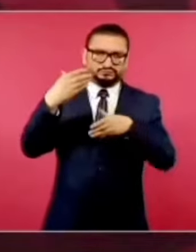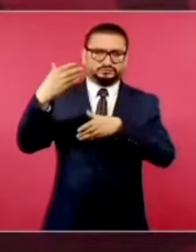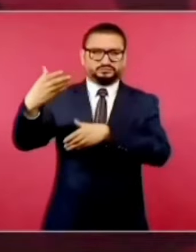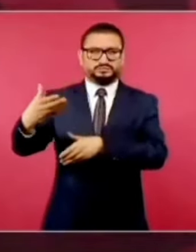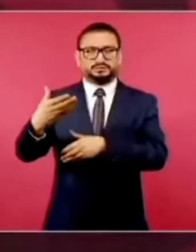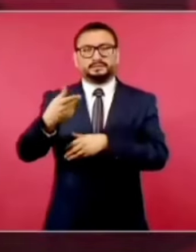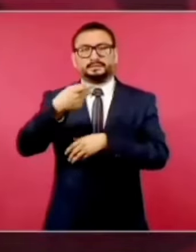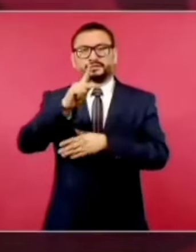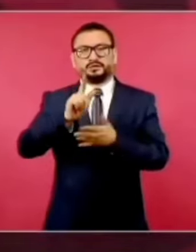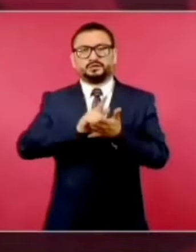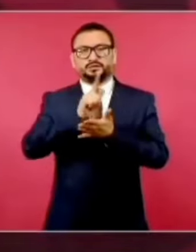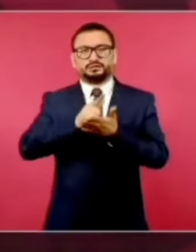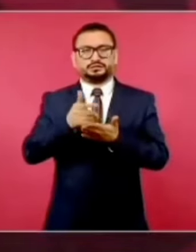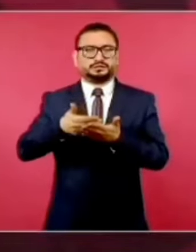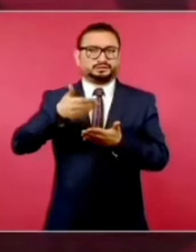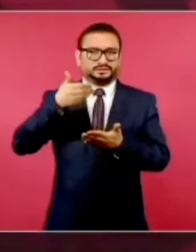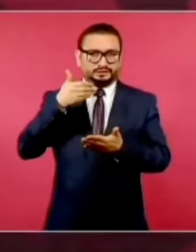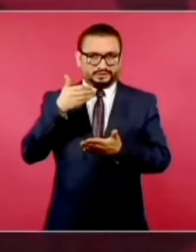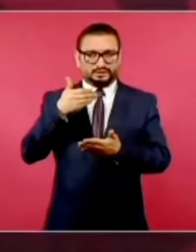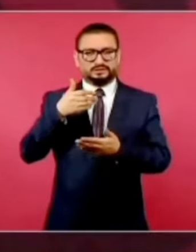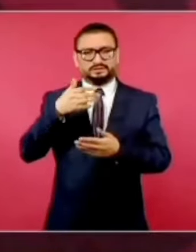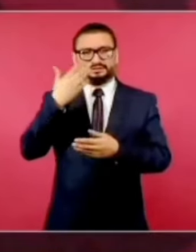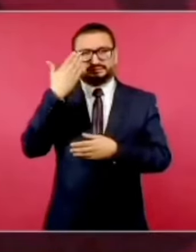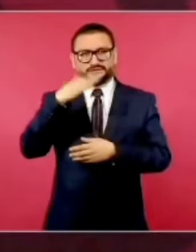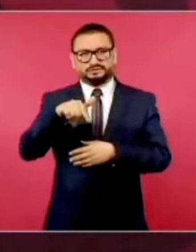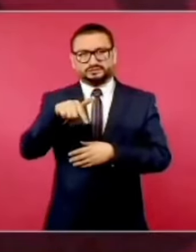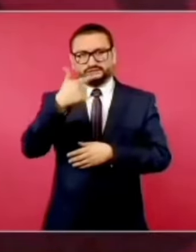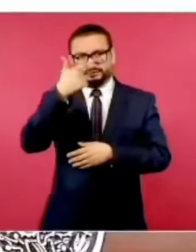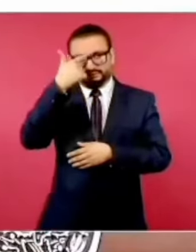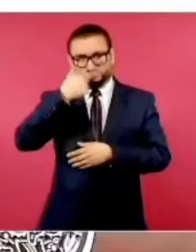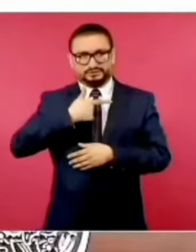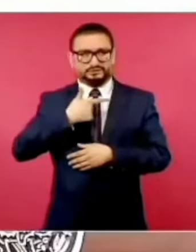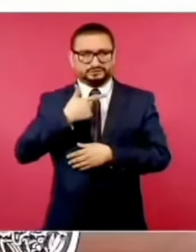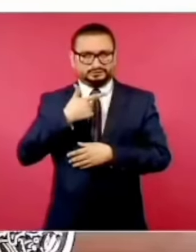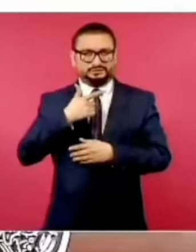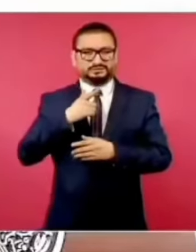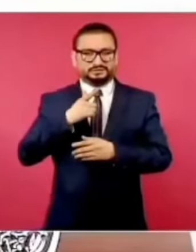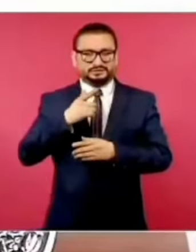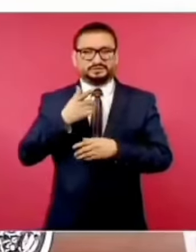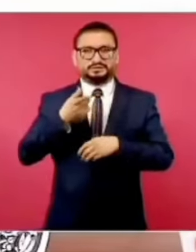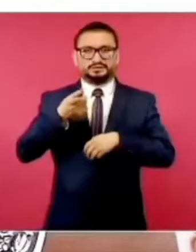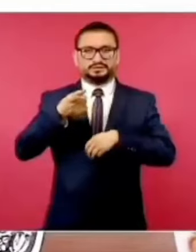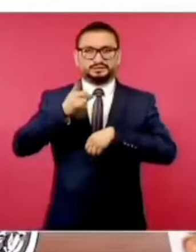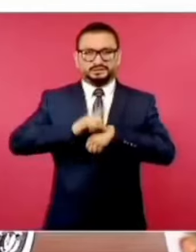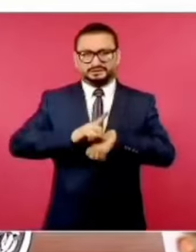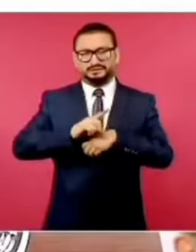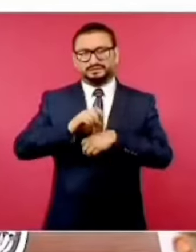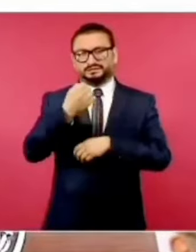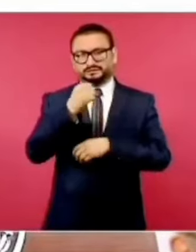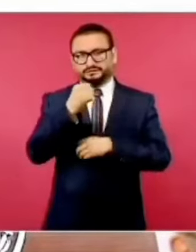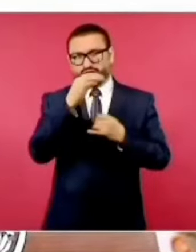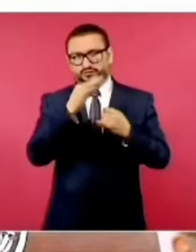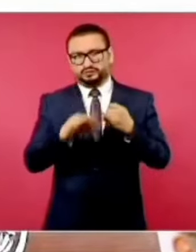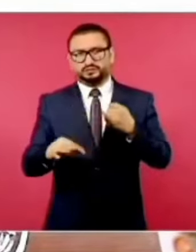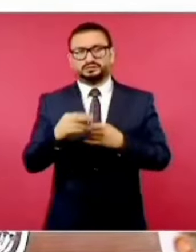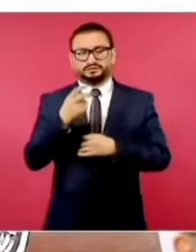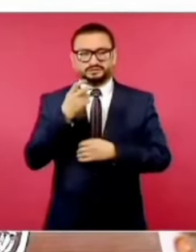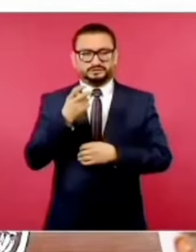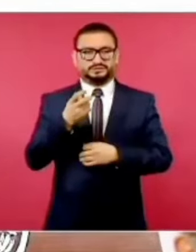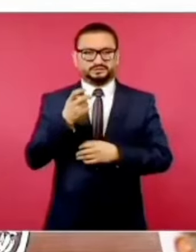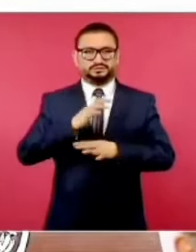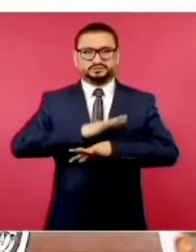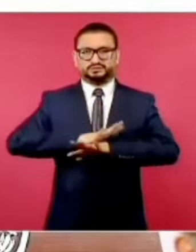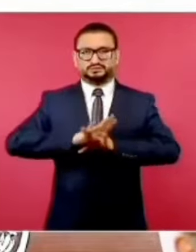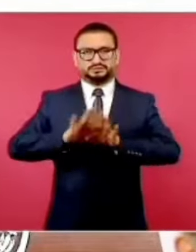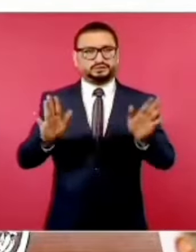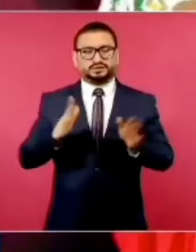legalmente desde las 12 de la noche del último día de septiembre yo ya dejo